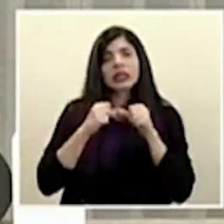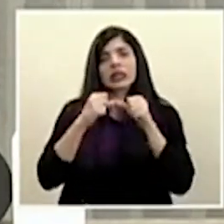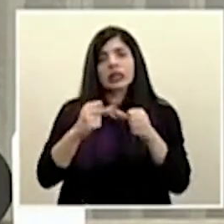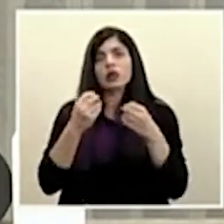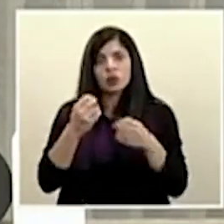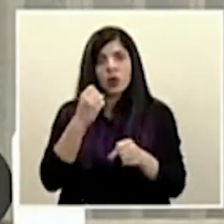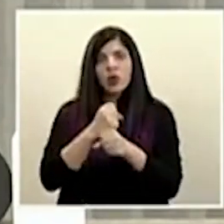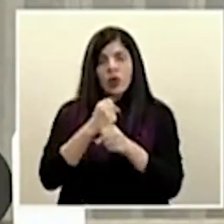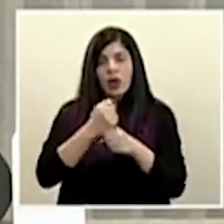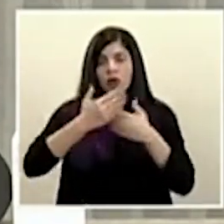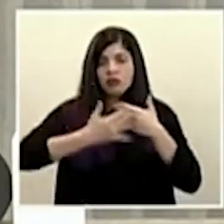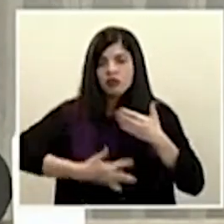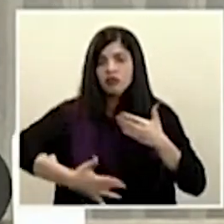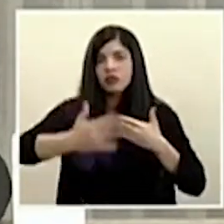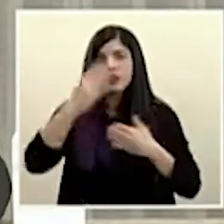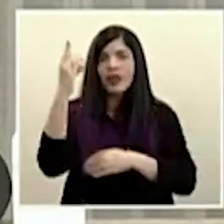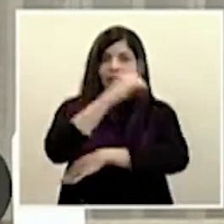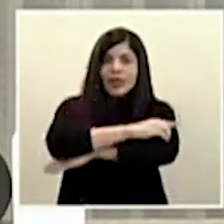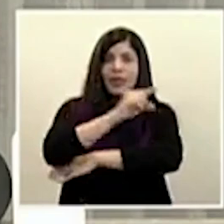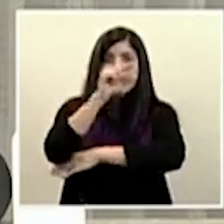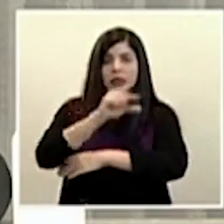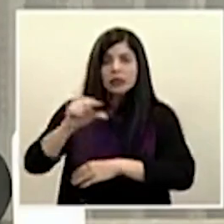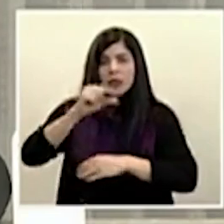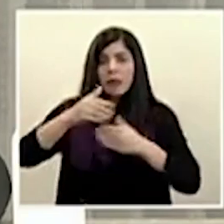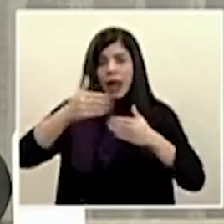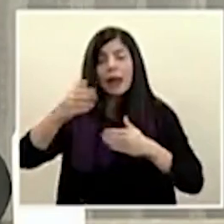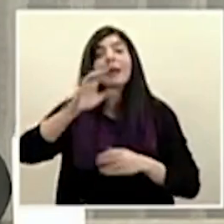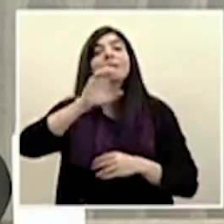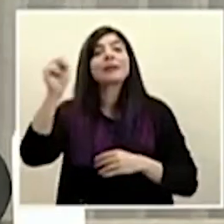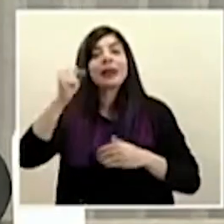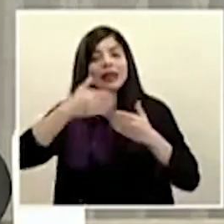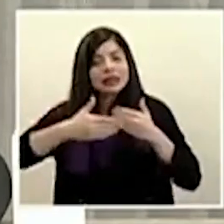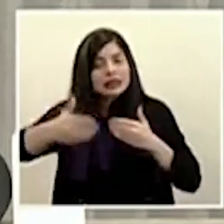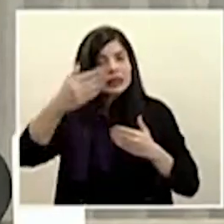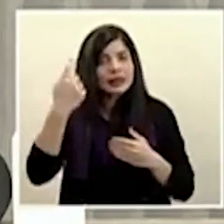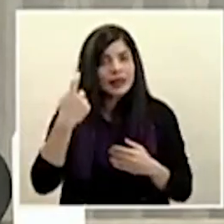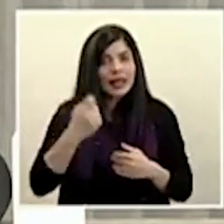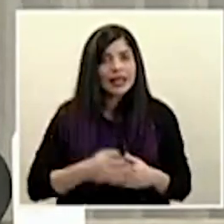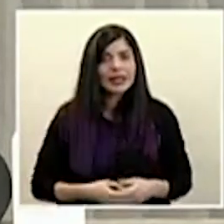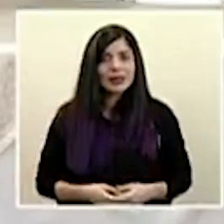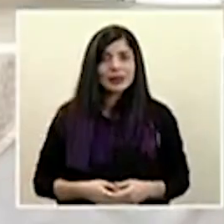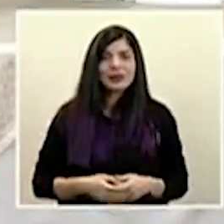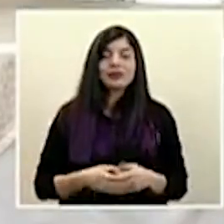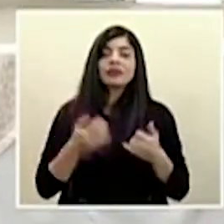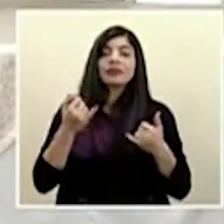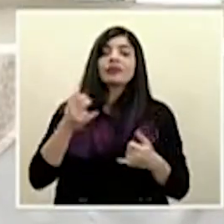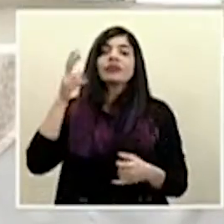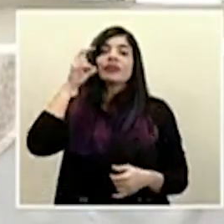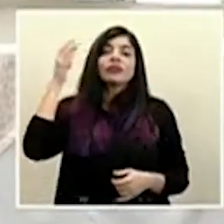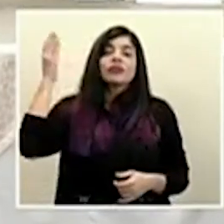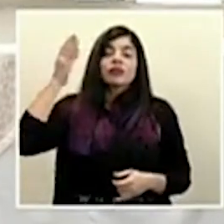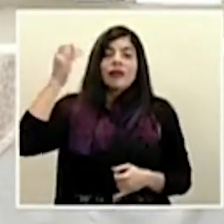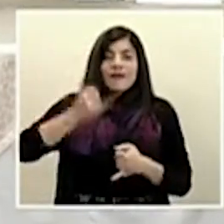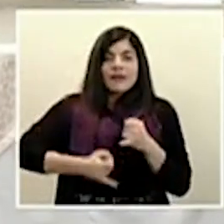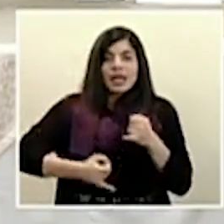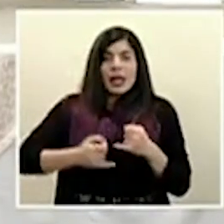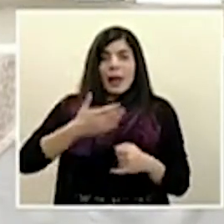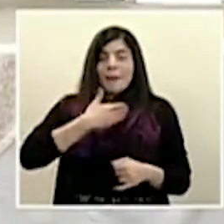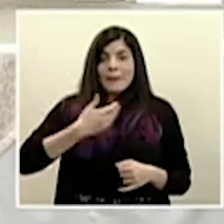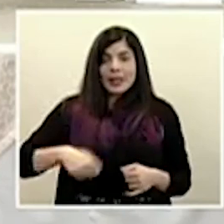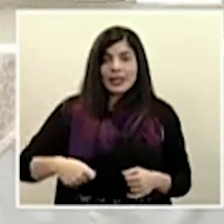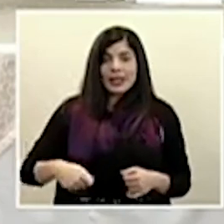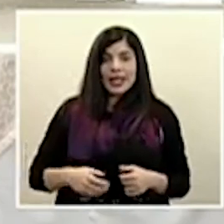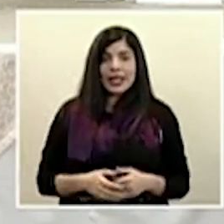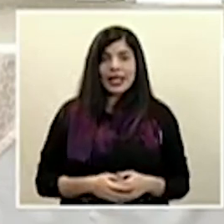mucho nuestro trabajo en los días y semanas y meses que vienen. Escuchamos el mensaje final, presidente,